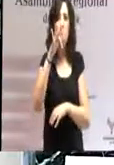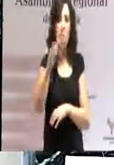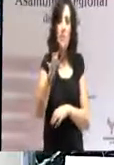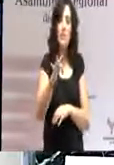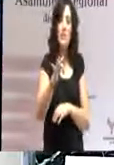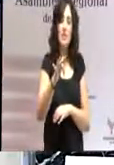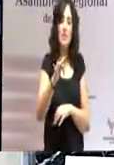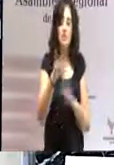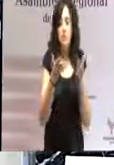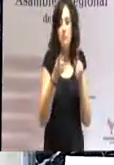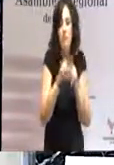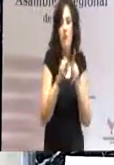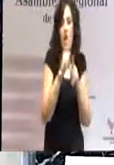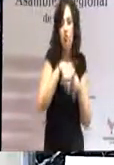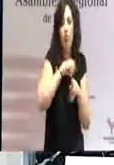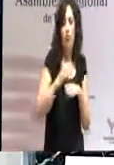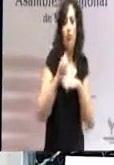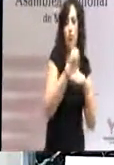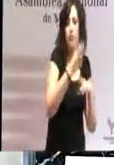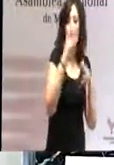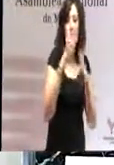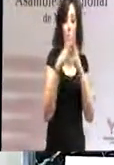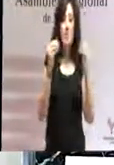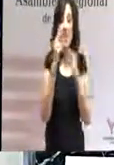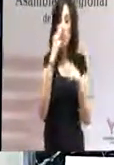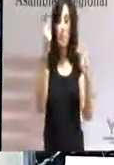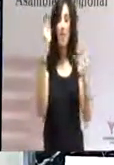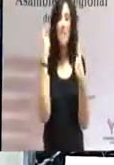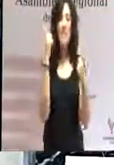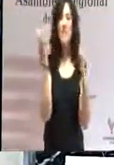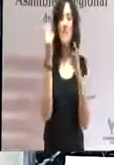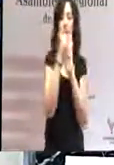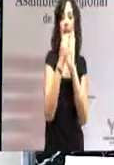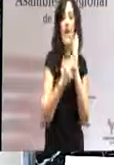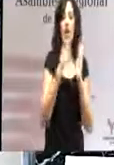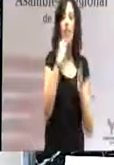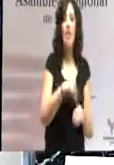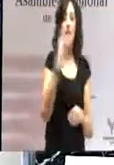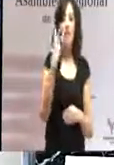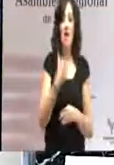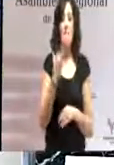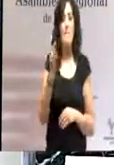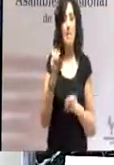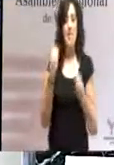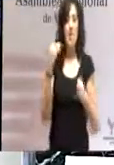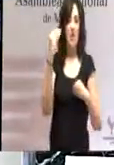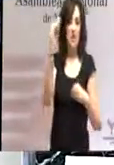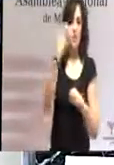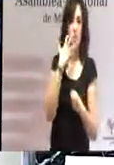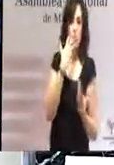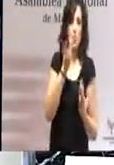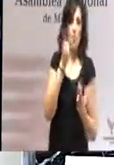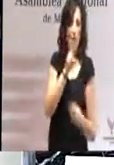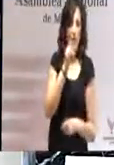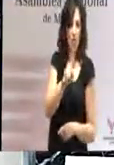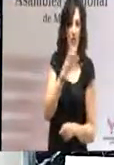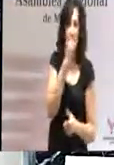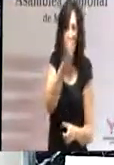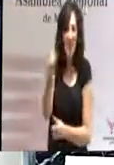nuestras universidades públicas, perdón, faltan criterios de excelencia e incentivos a profesores.